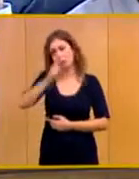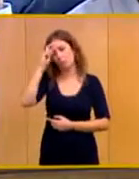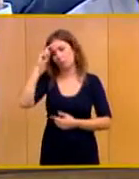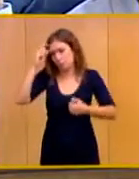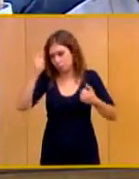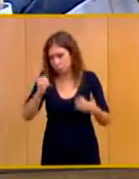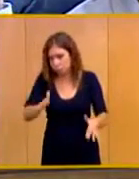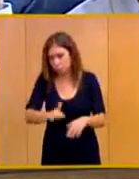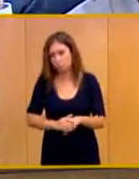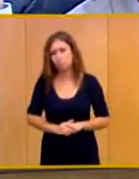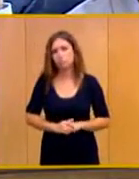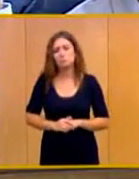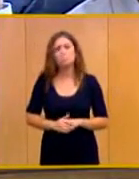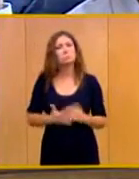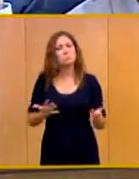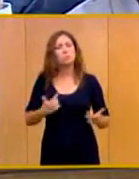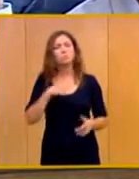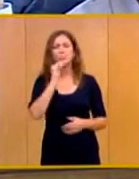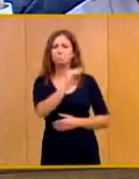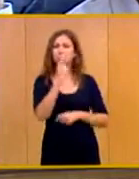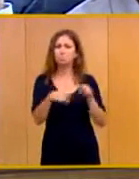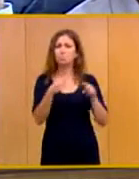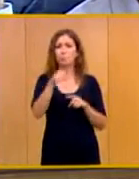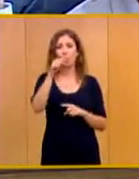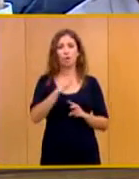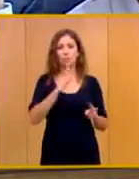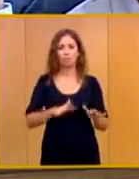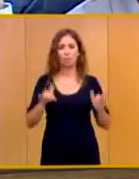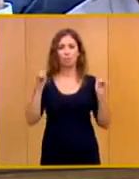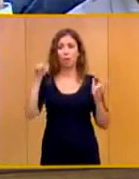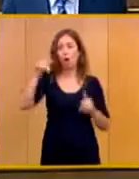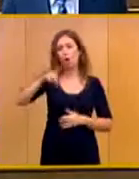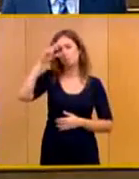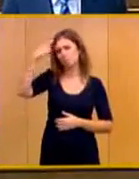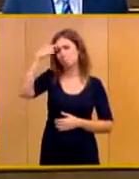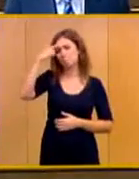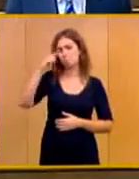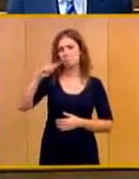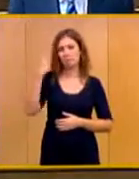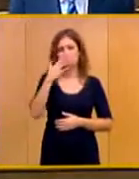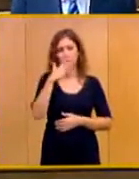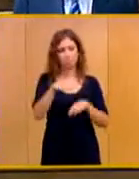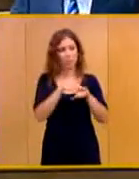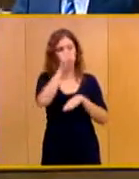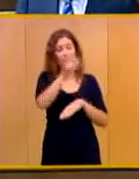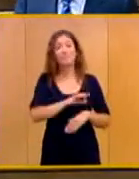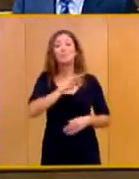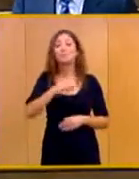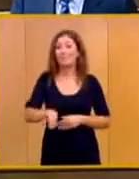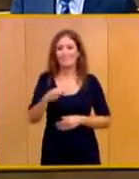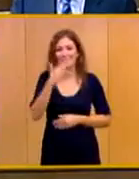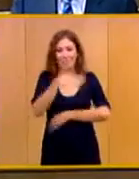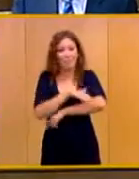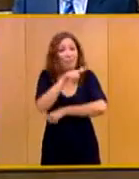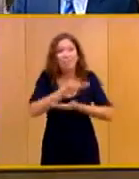dado respuesta es al tema que hoy ocupa a todos los españoles. Es que no se puede confiar en usted, señor presidente del Gobierno. Y no ha